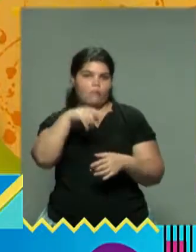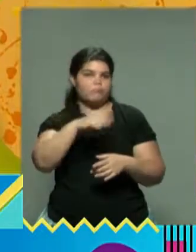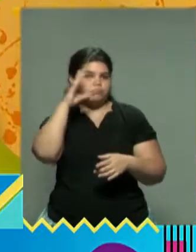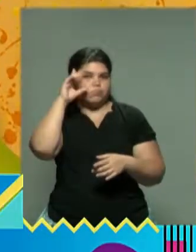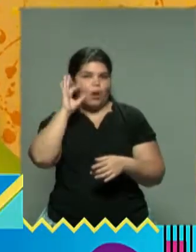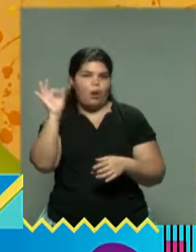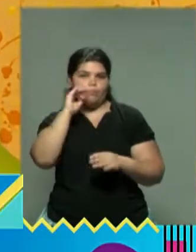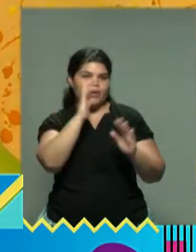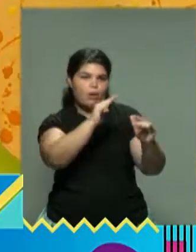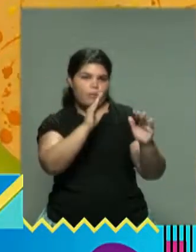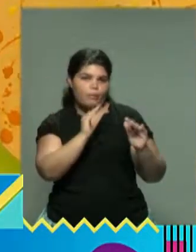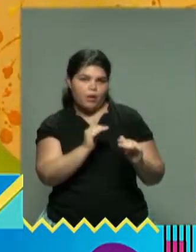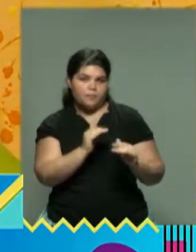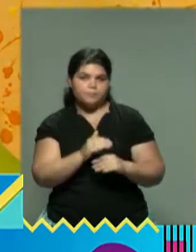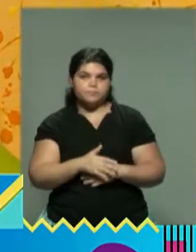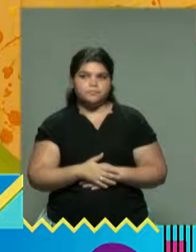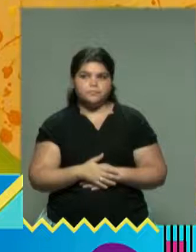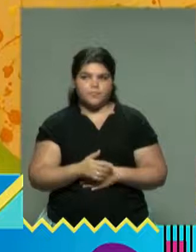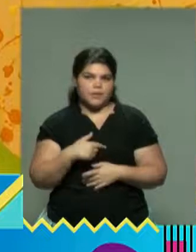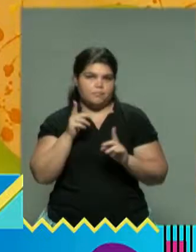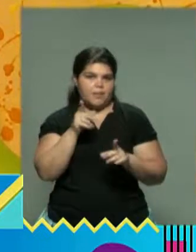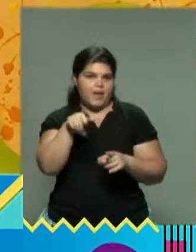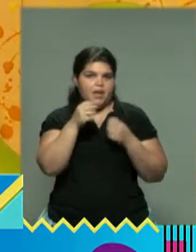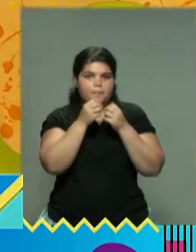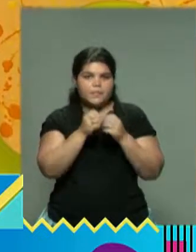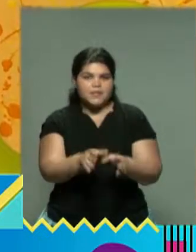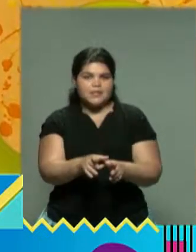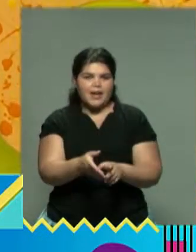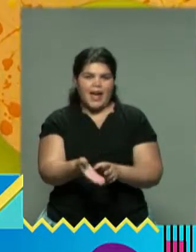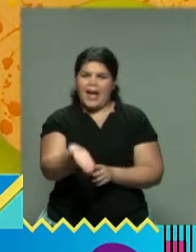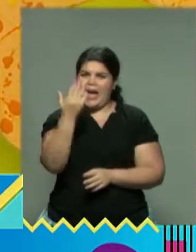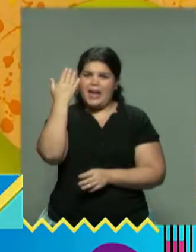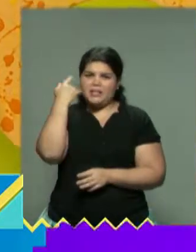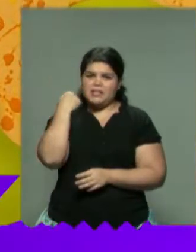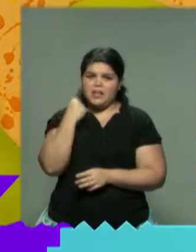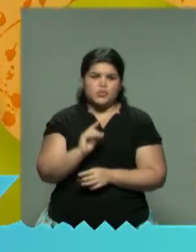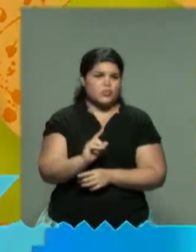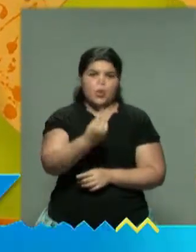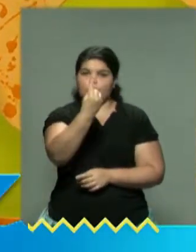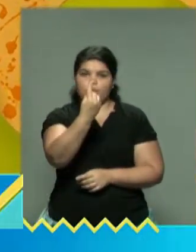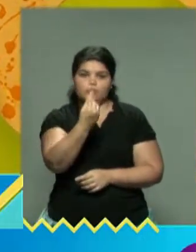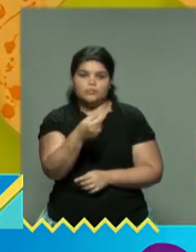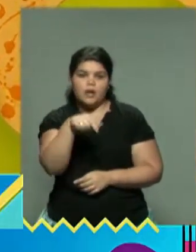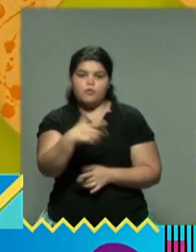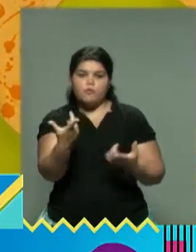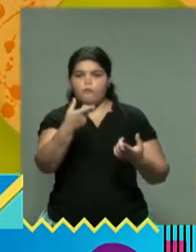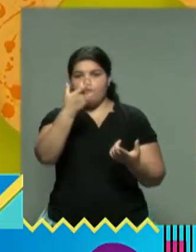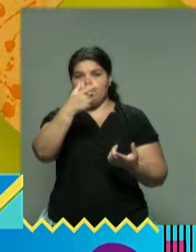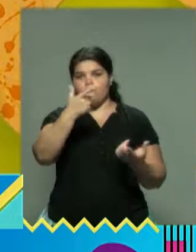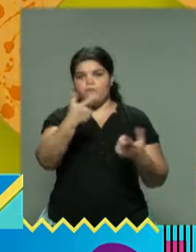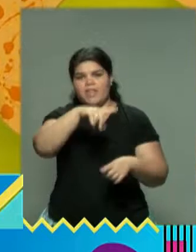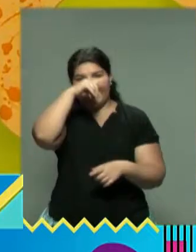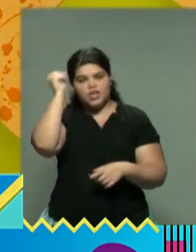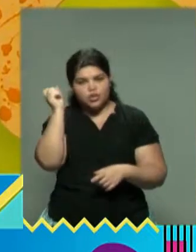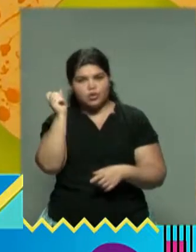o sea, como él dijo, cuando él empezó era prácticamente, por decirlo, solo. Y las federaciones internacionales o